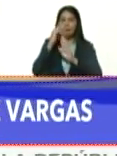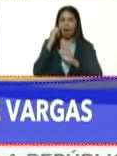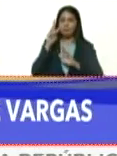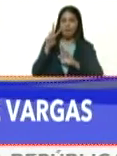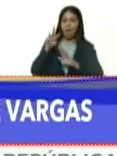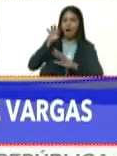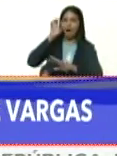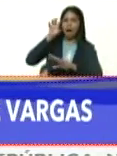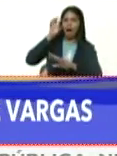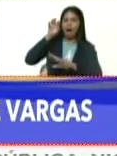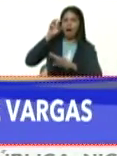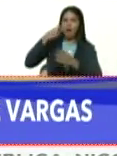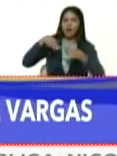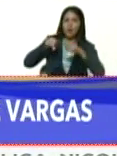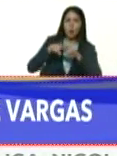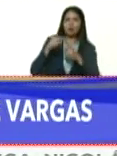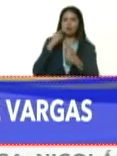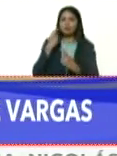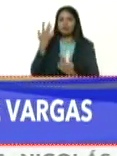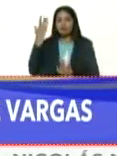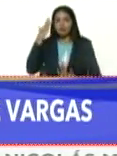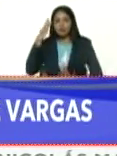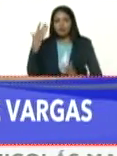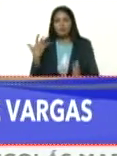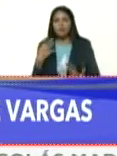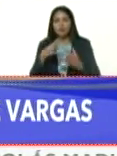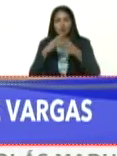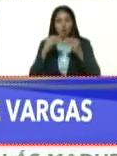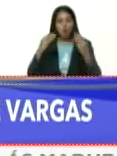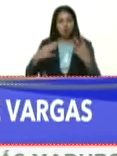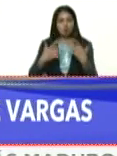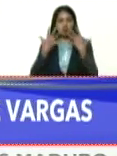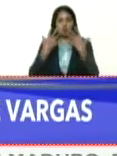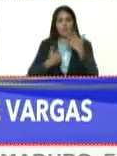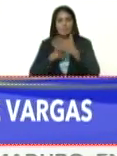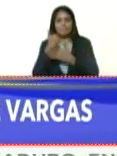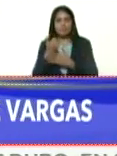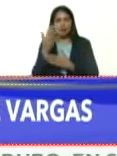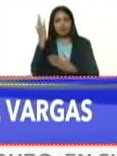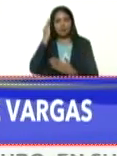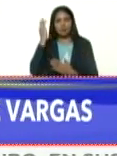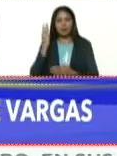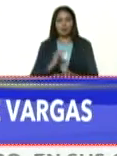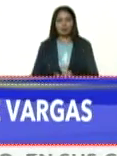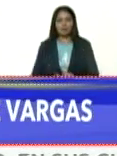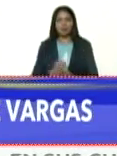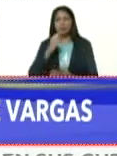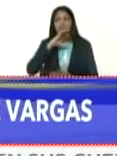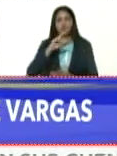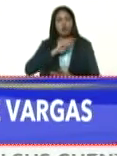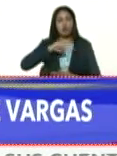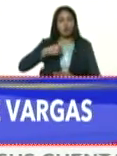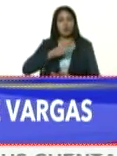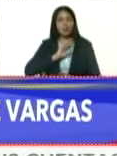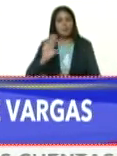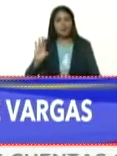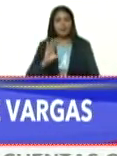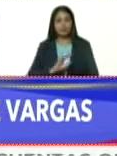bebiendo del néctar maravilloso de la historia de nuestra